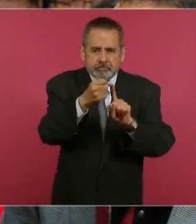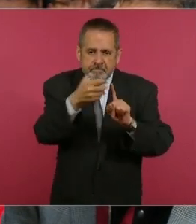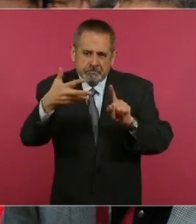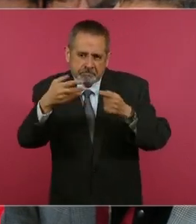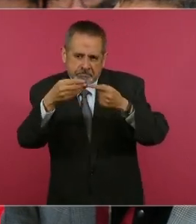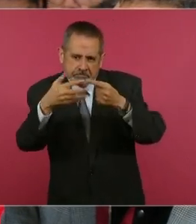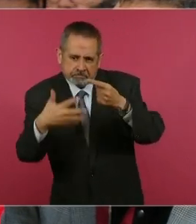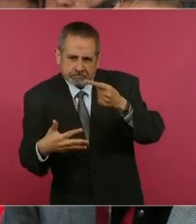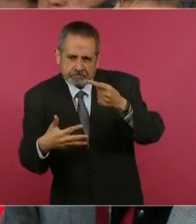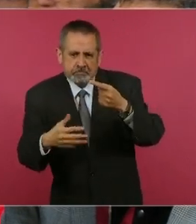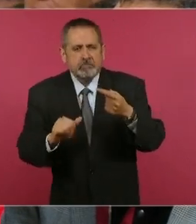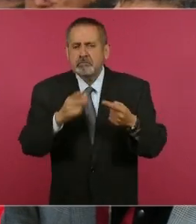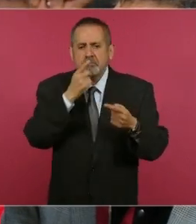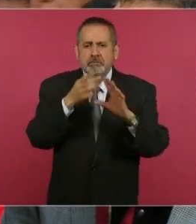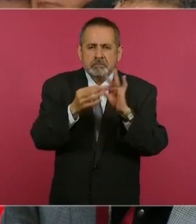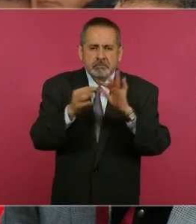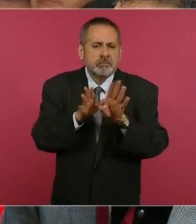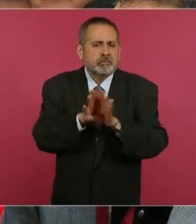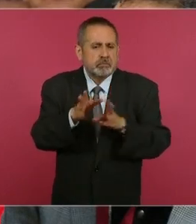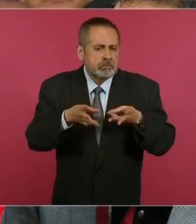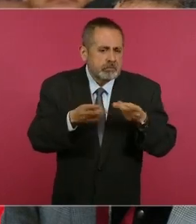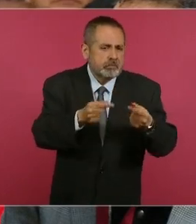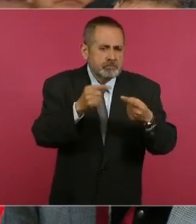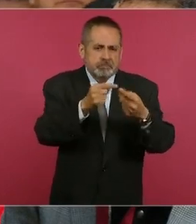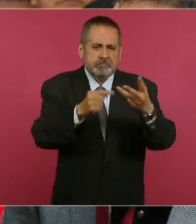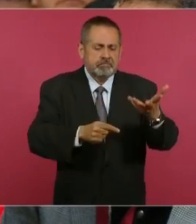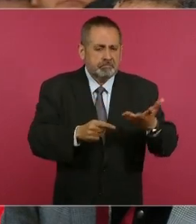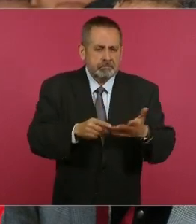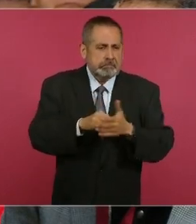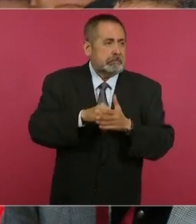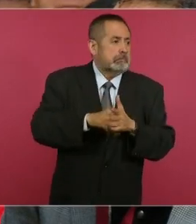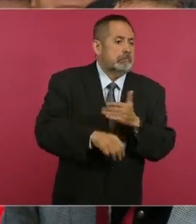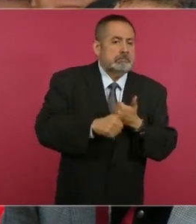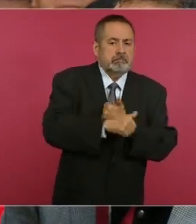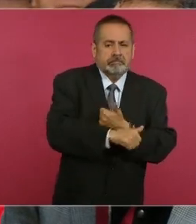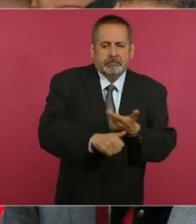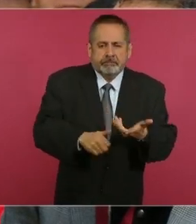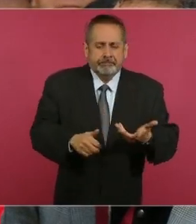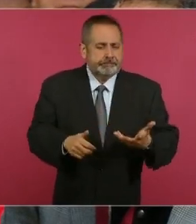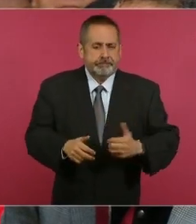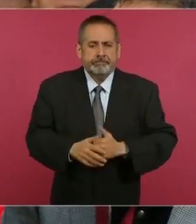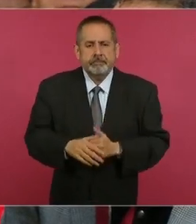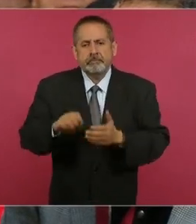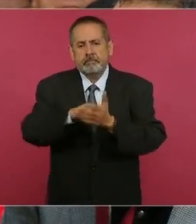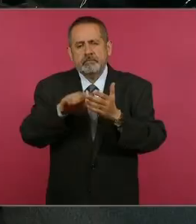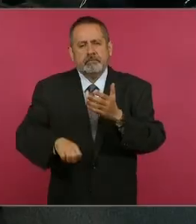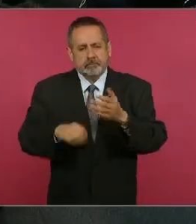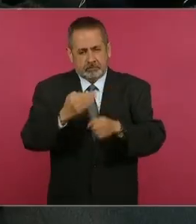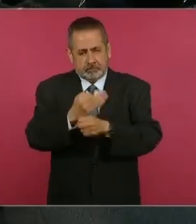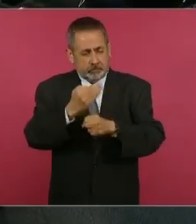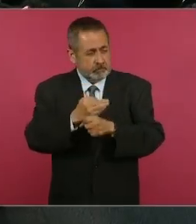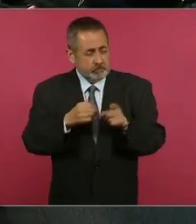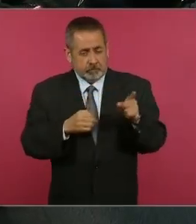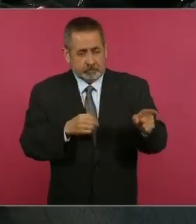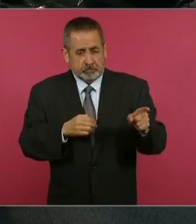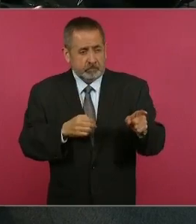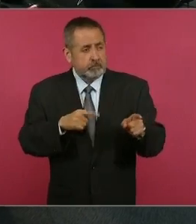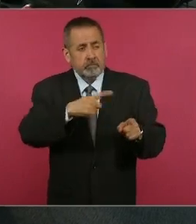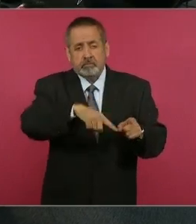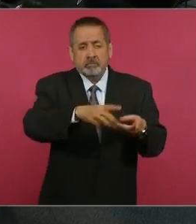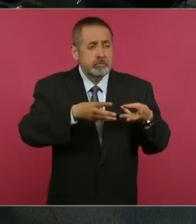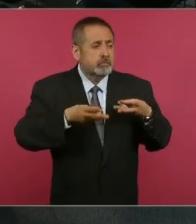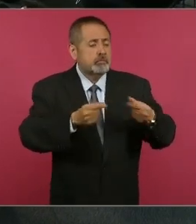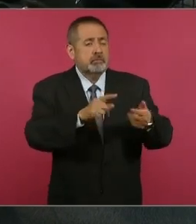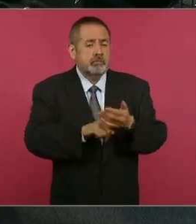dicen en qué se los gastan, no le hablan de los privilegios. Por ejemplo, ahorita en el primer semestre llevan